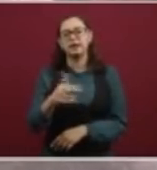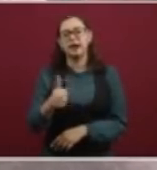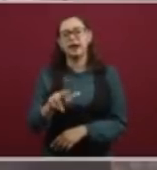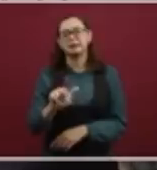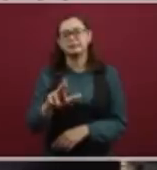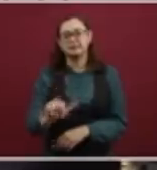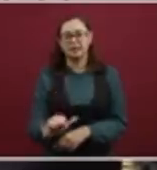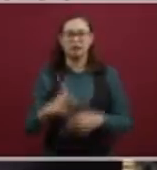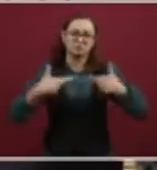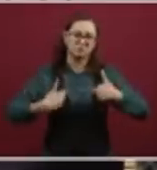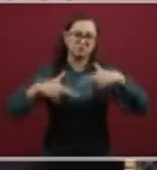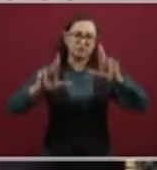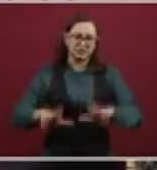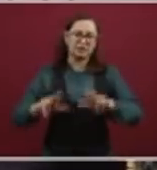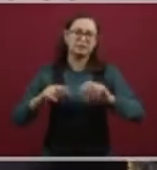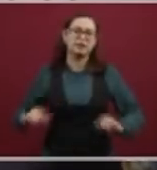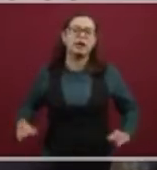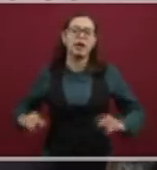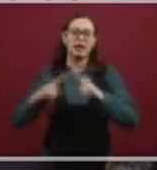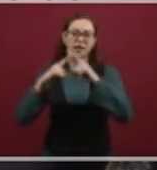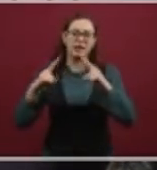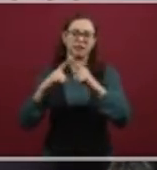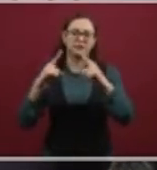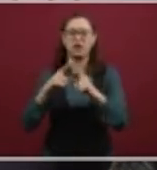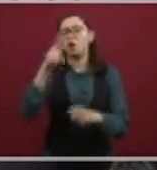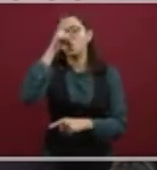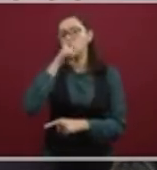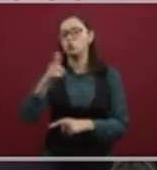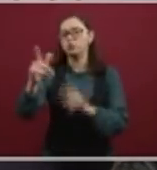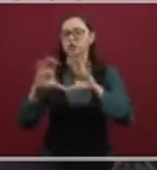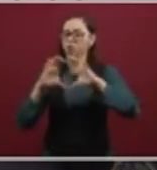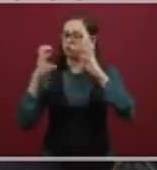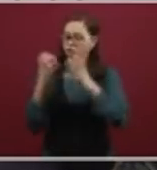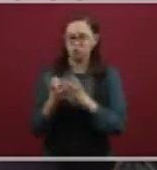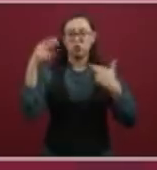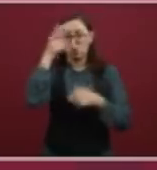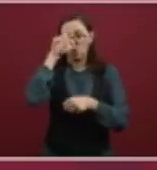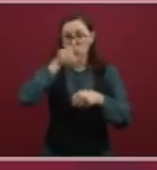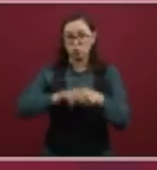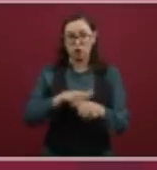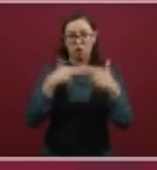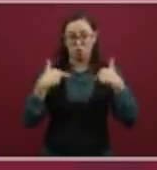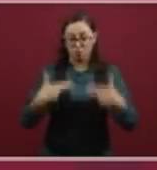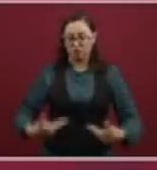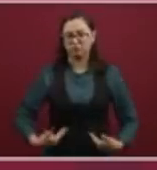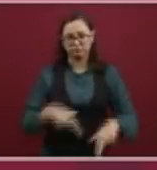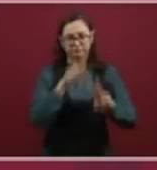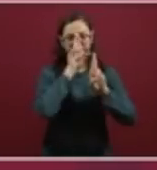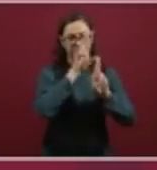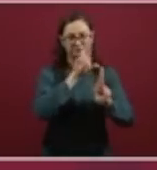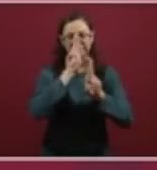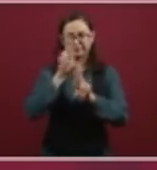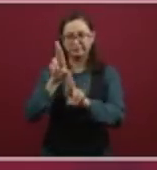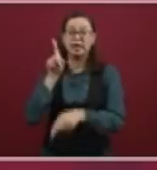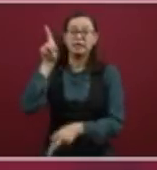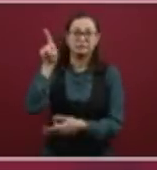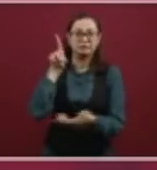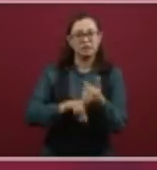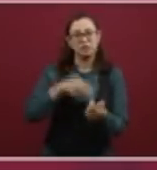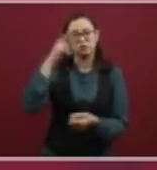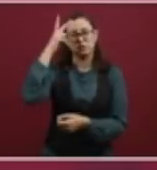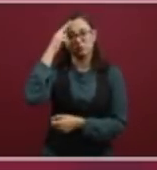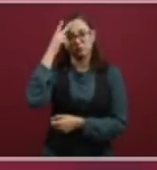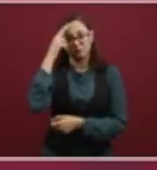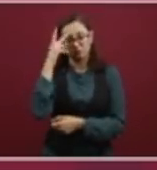en el palacio de bellas artes el cual fue solicitado por el senador rogelio zamora en el caso del palacio de bellas artes fue